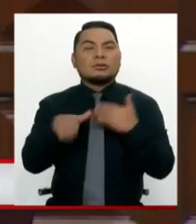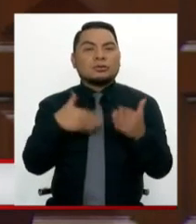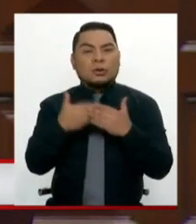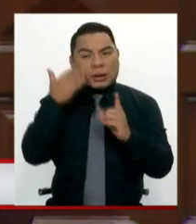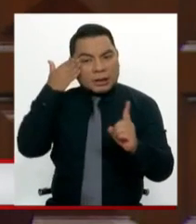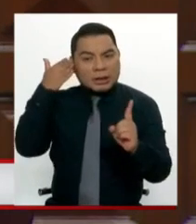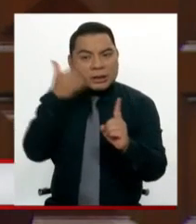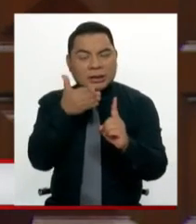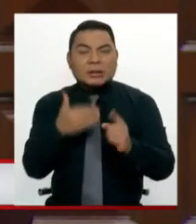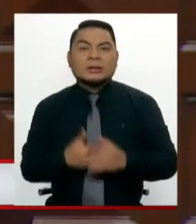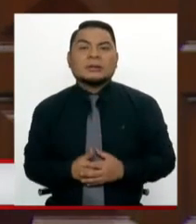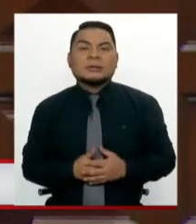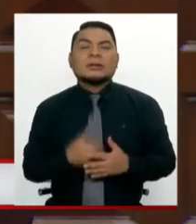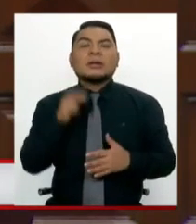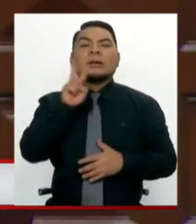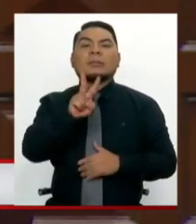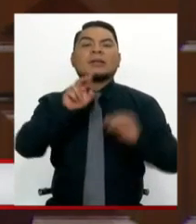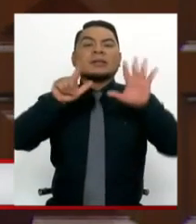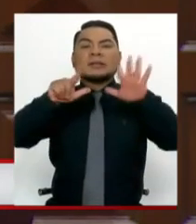indirecta